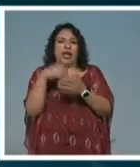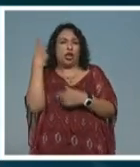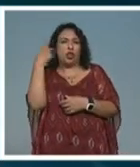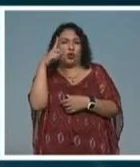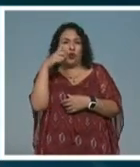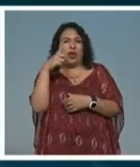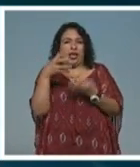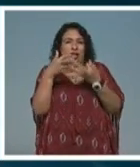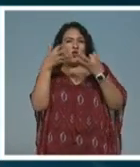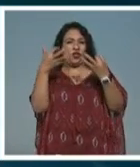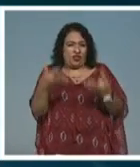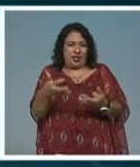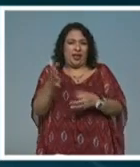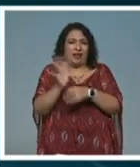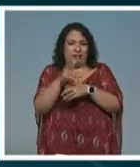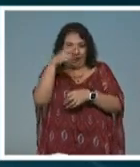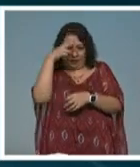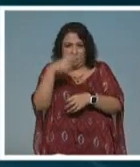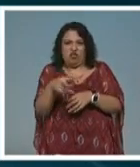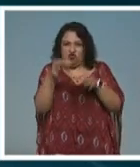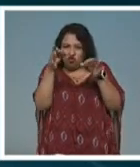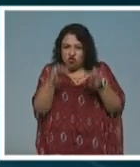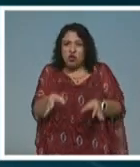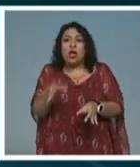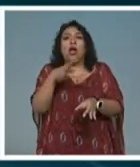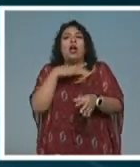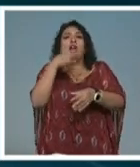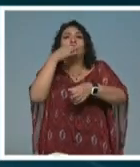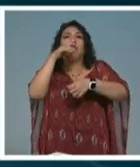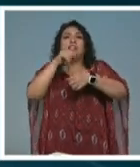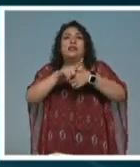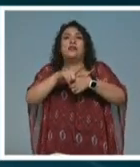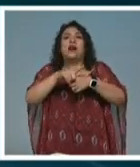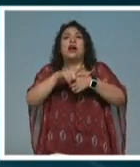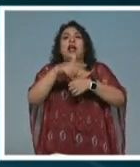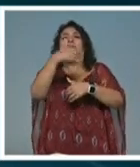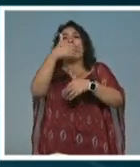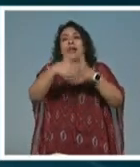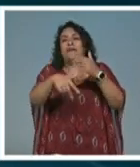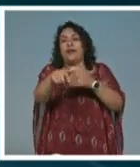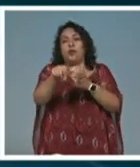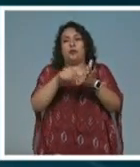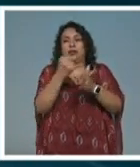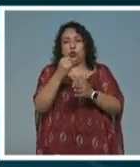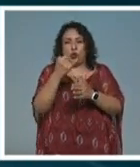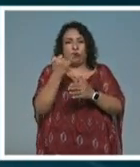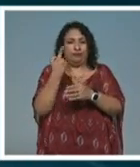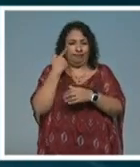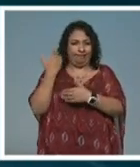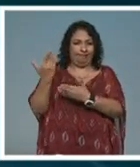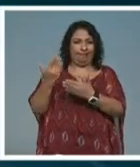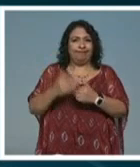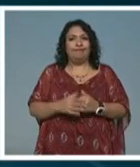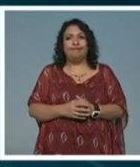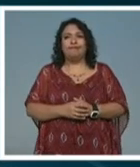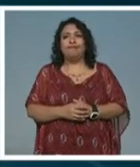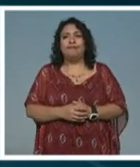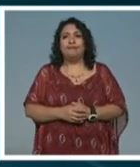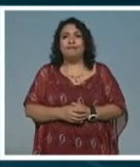del cine mexicano, va a tener festival a finales de este mes y aquí les tenemos todos los detalles.